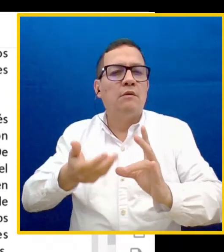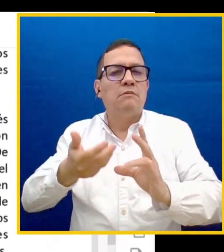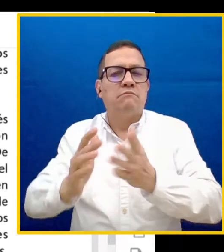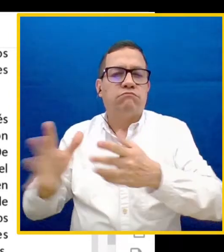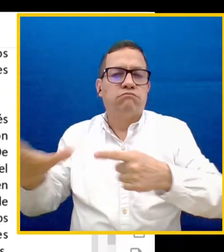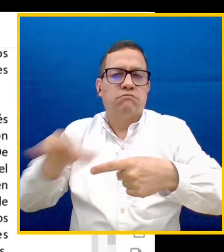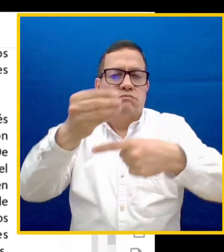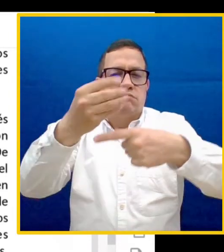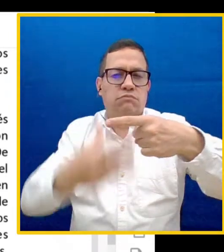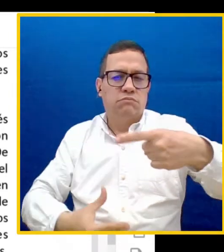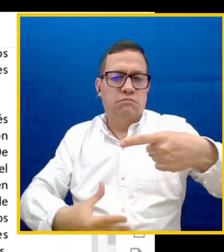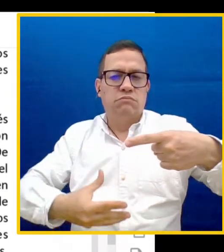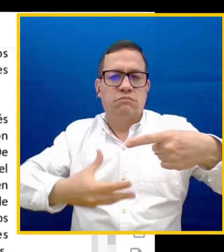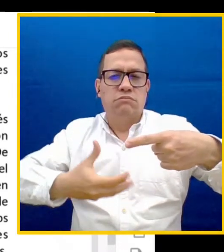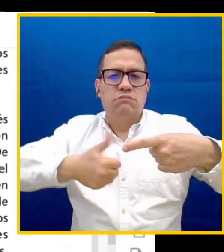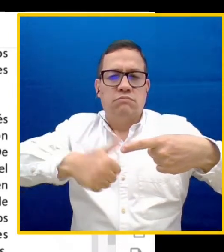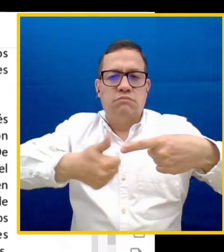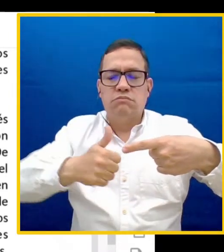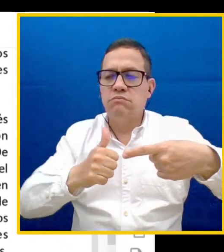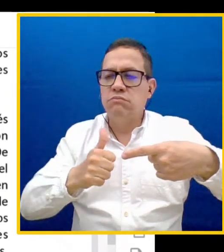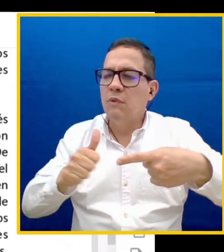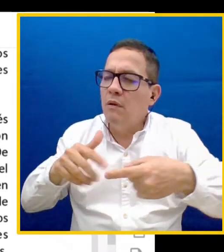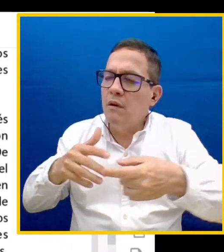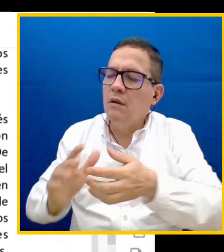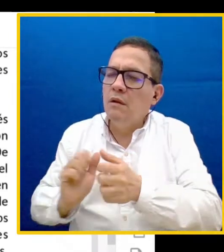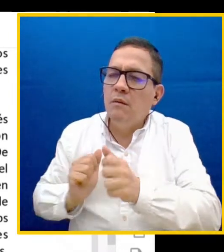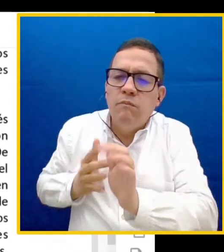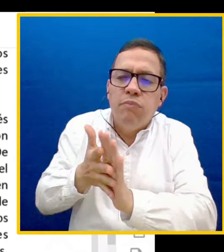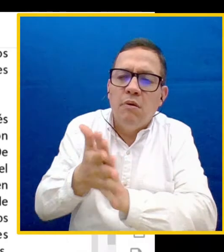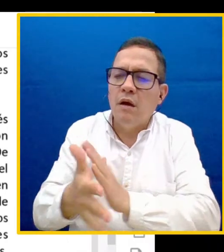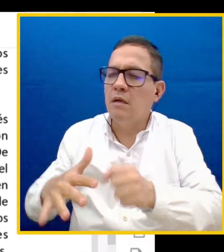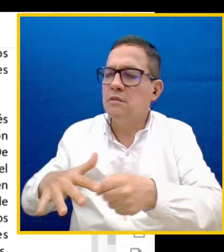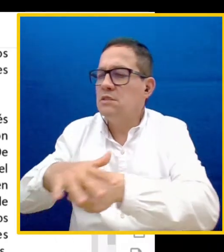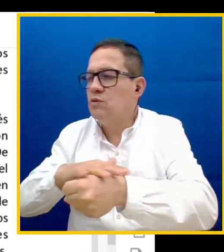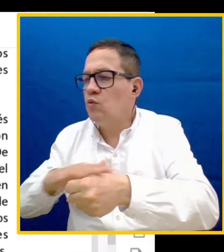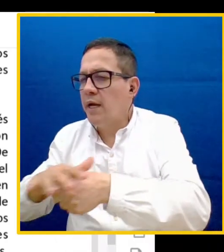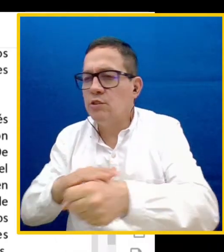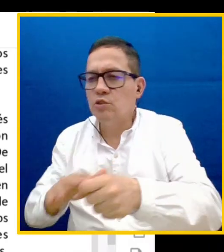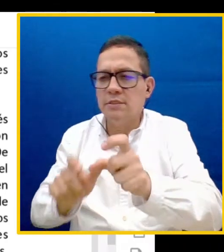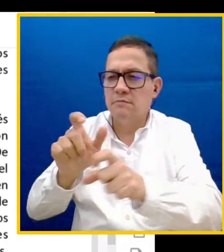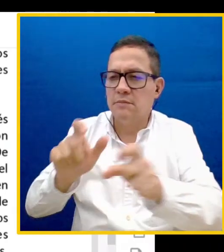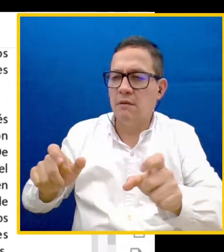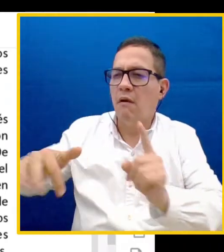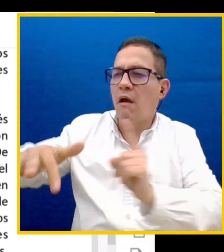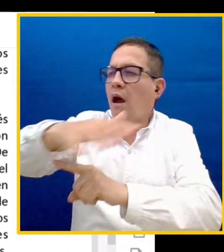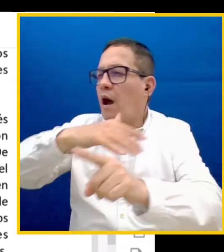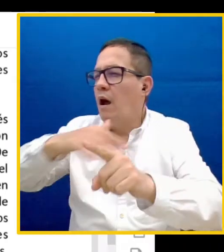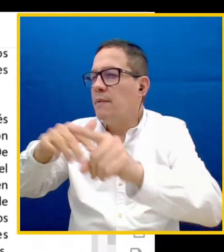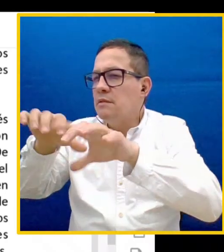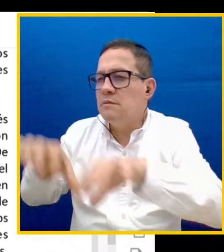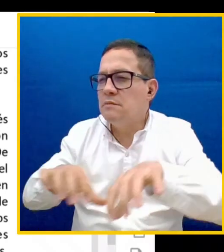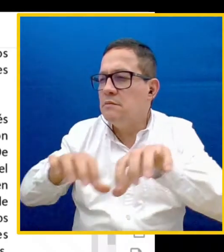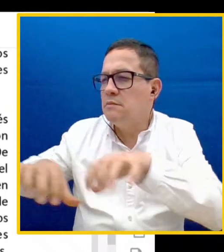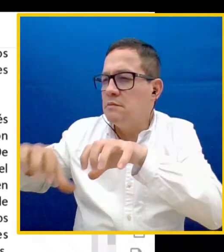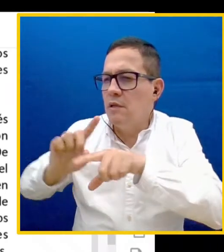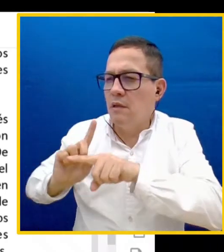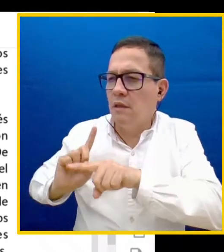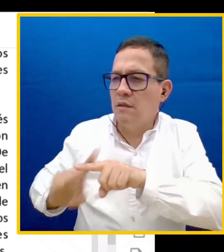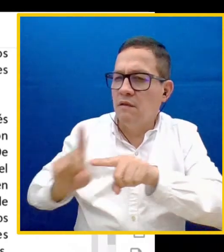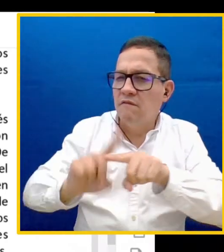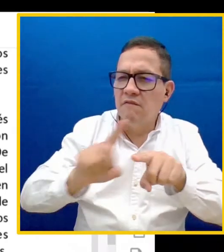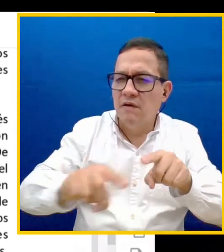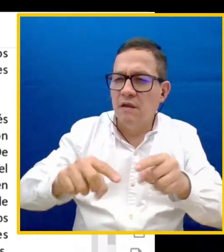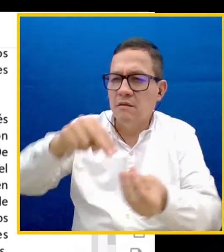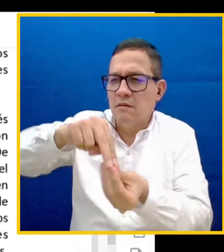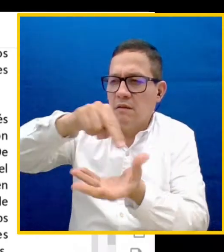través de descripciones meticulosas de situaciones, personalidades, ambientes, conductas, en diferentes